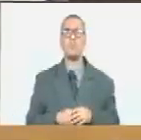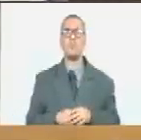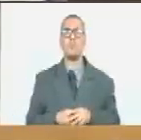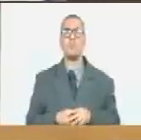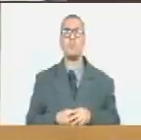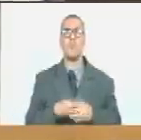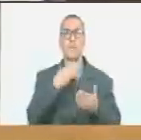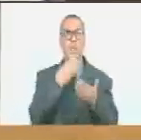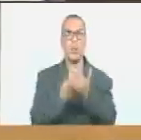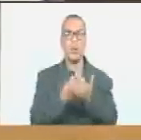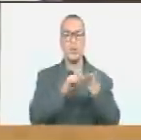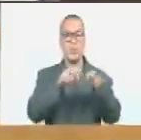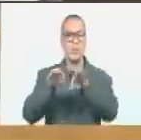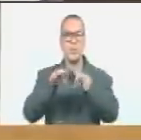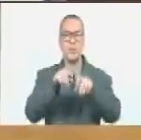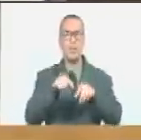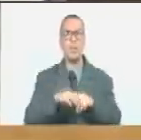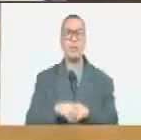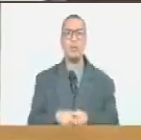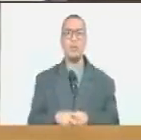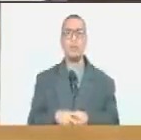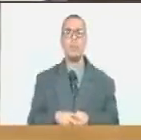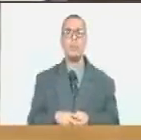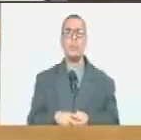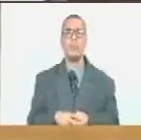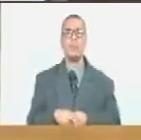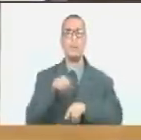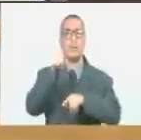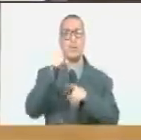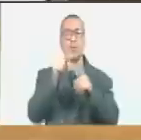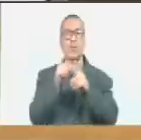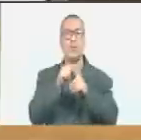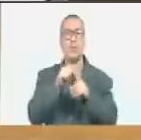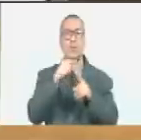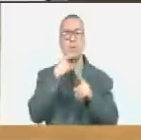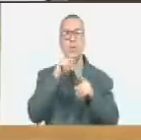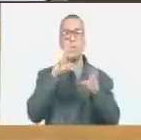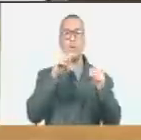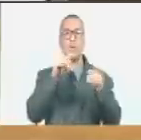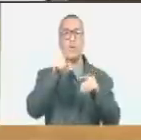Gracias, secretaria. Voy a dejar en el derecho de palabra